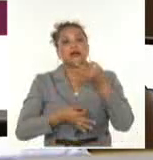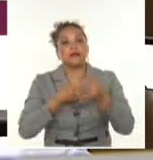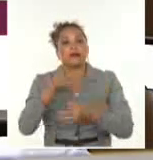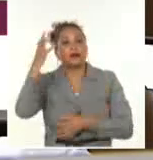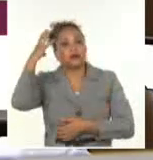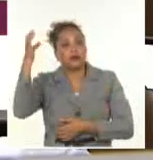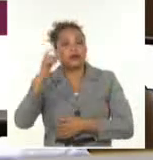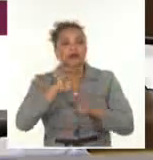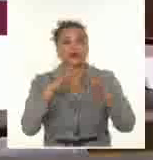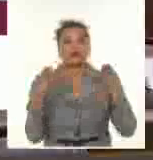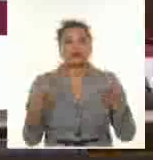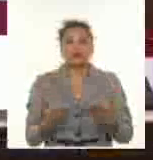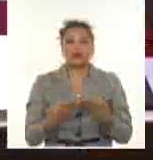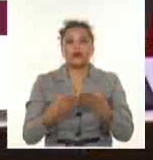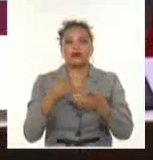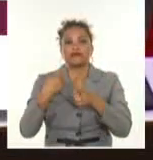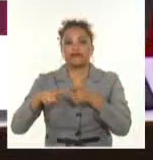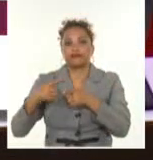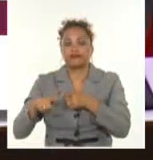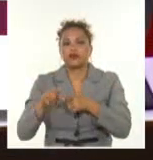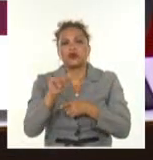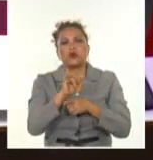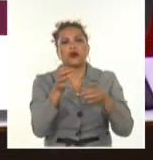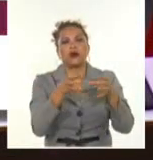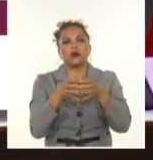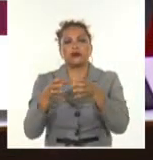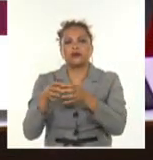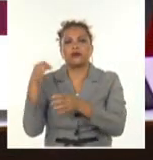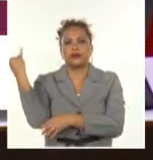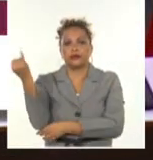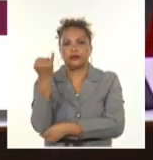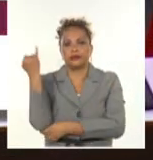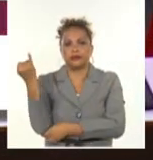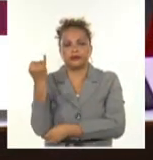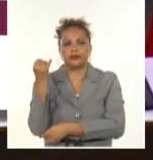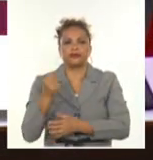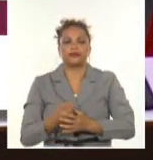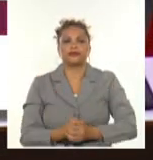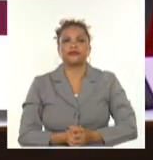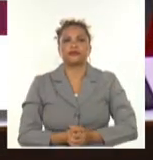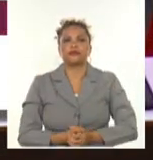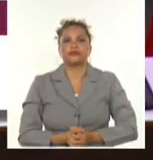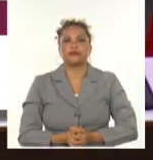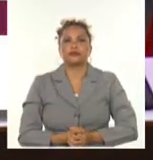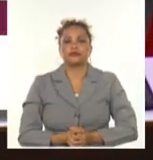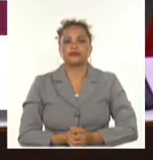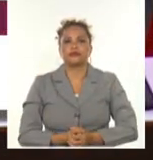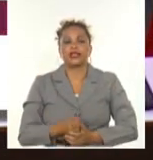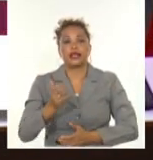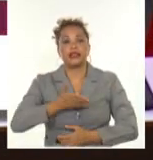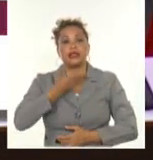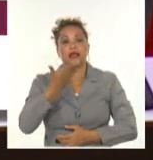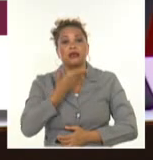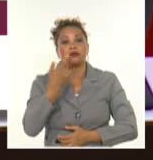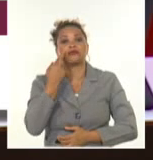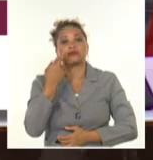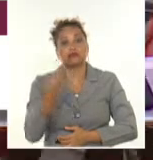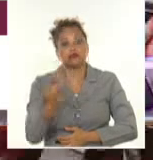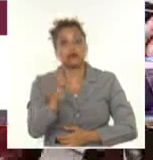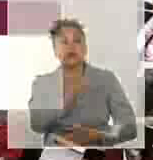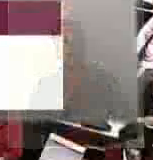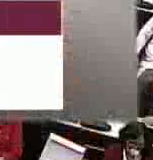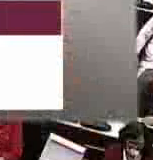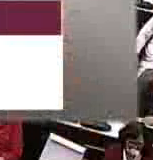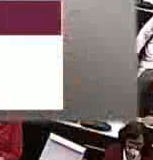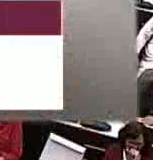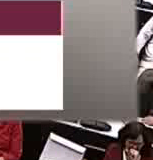todos los continentes, así como agrupaciones internacionales y regionales. La declaración reconoce también el reclamo dentro de